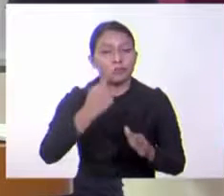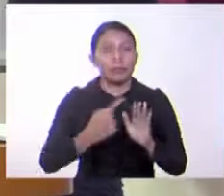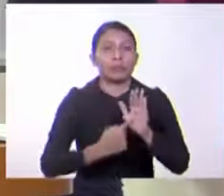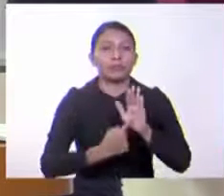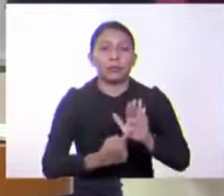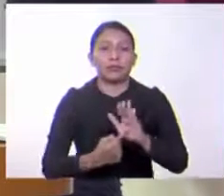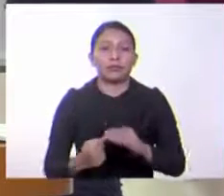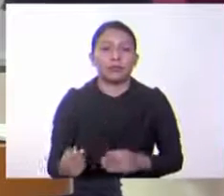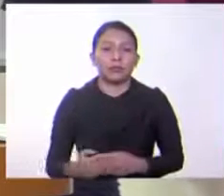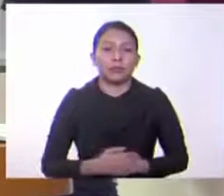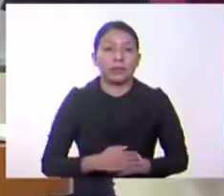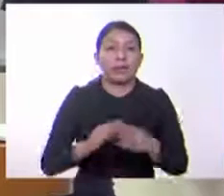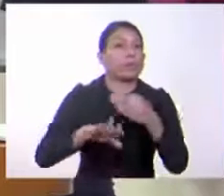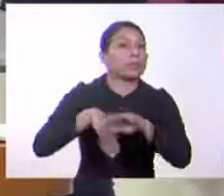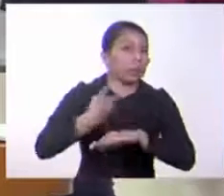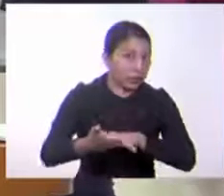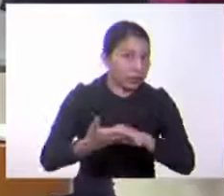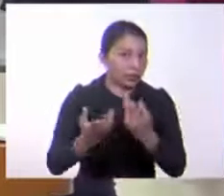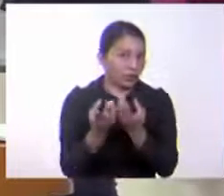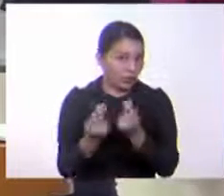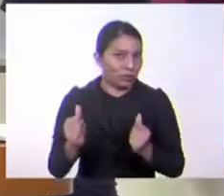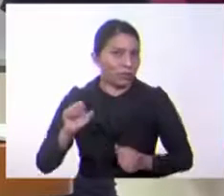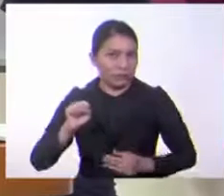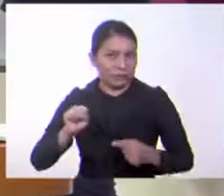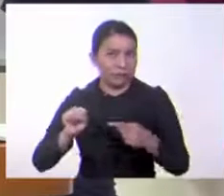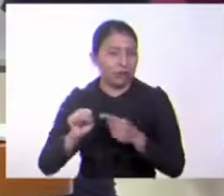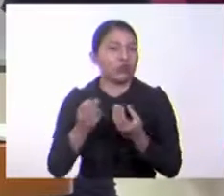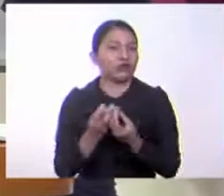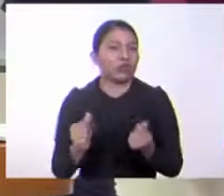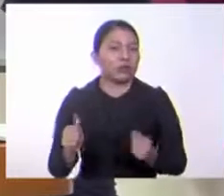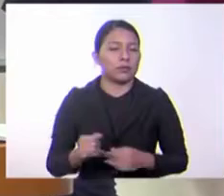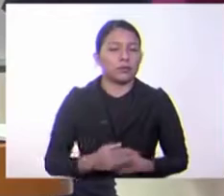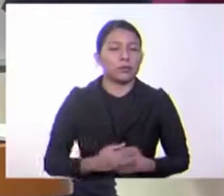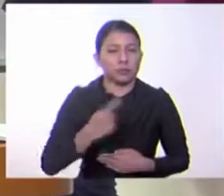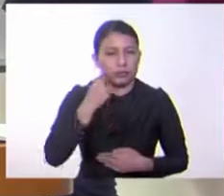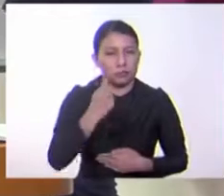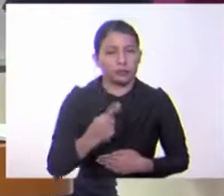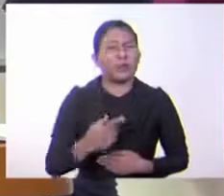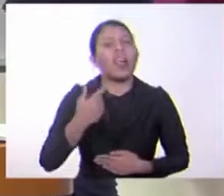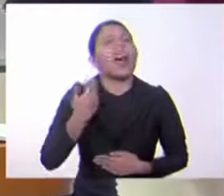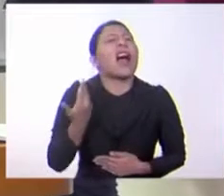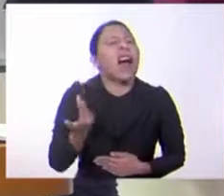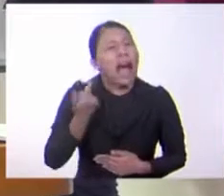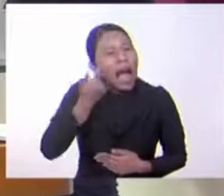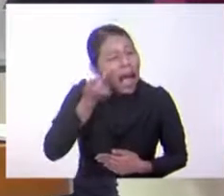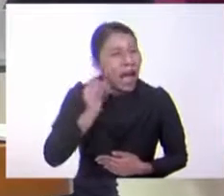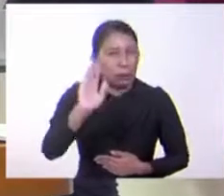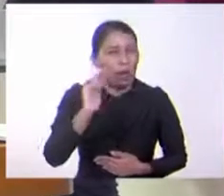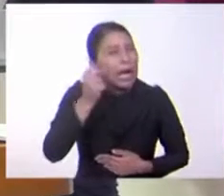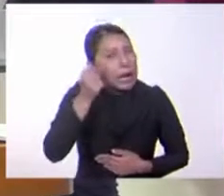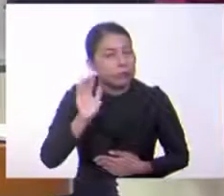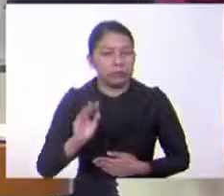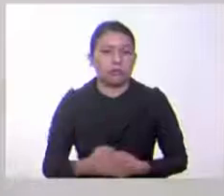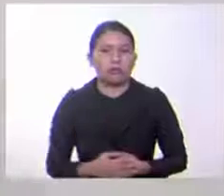a su solución. ¿Qué pasa si el triángulo ABC